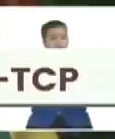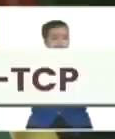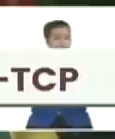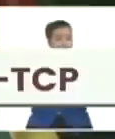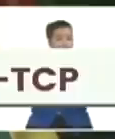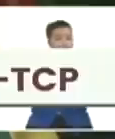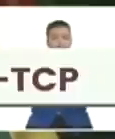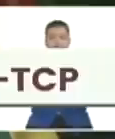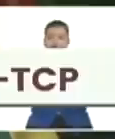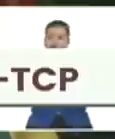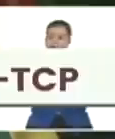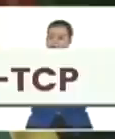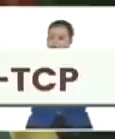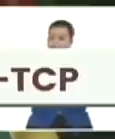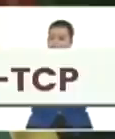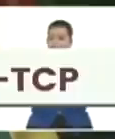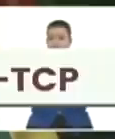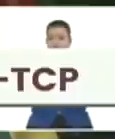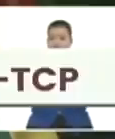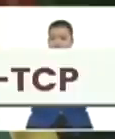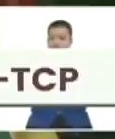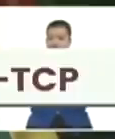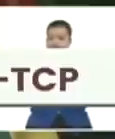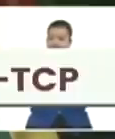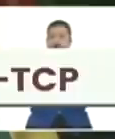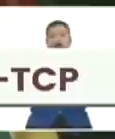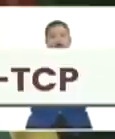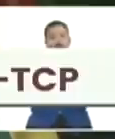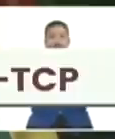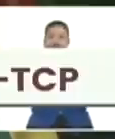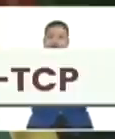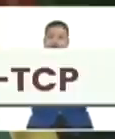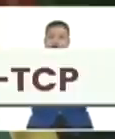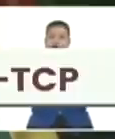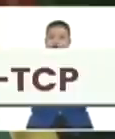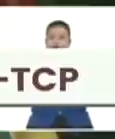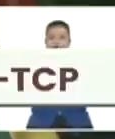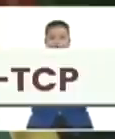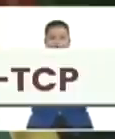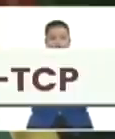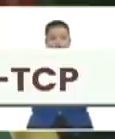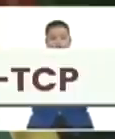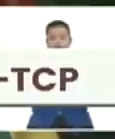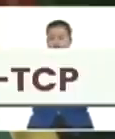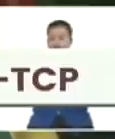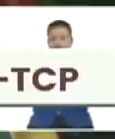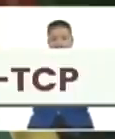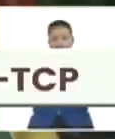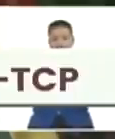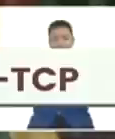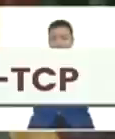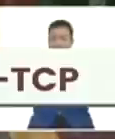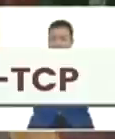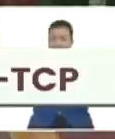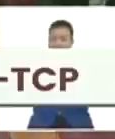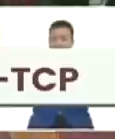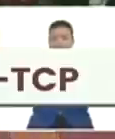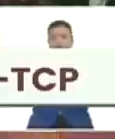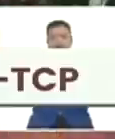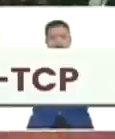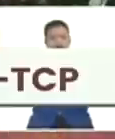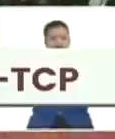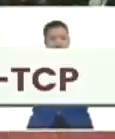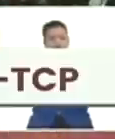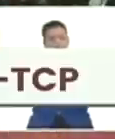y los movimientos encubiertos de la Organización del Tratado del Atlántico Norte, las sanciones unilaterales y las amenazas con